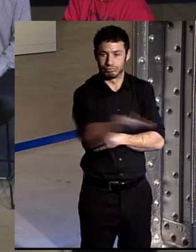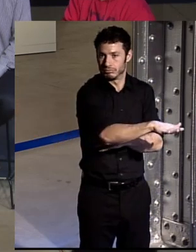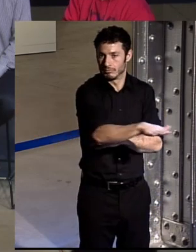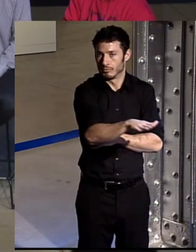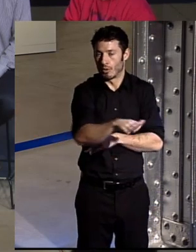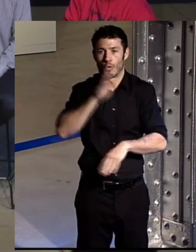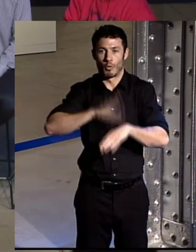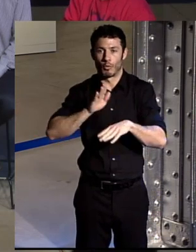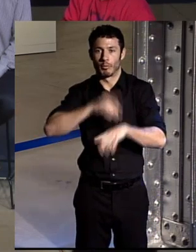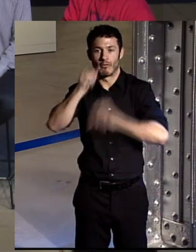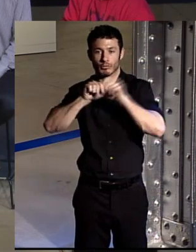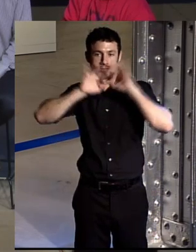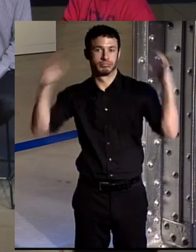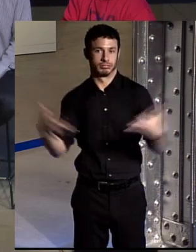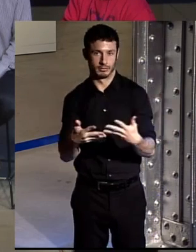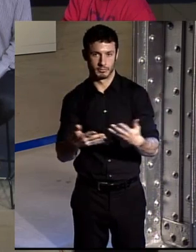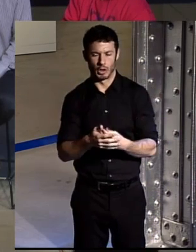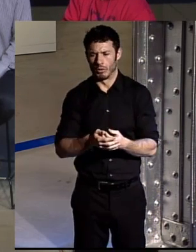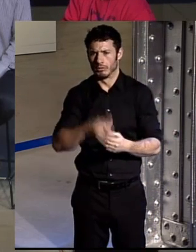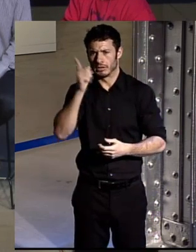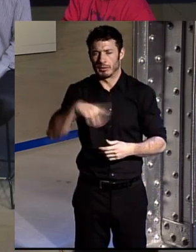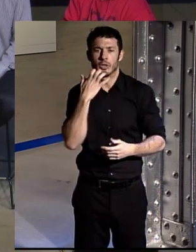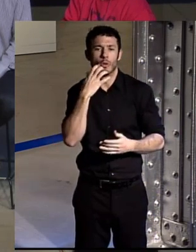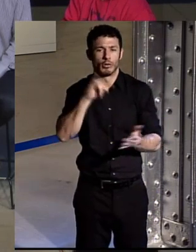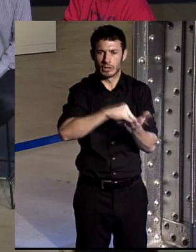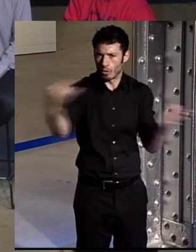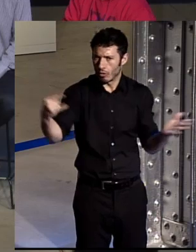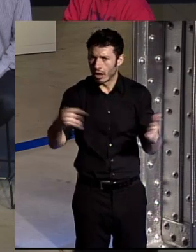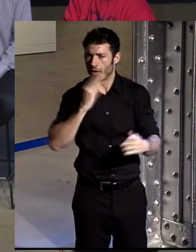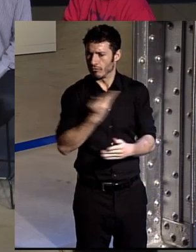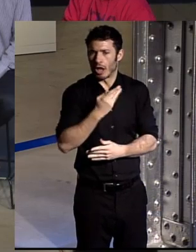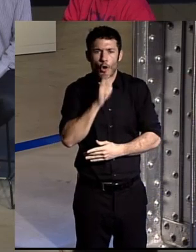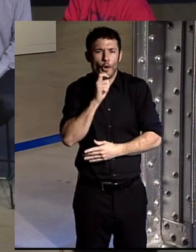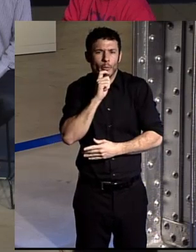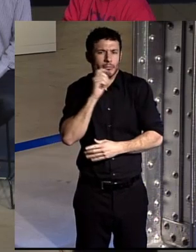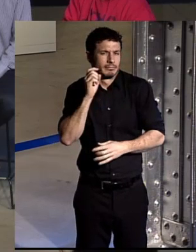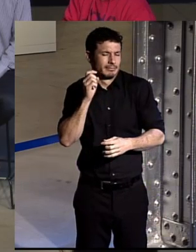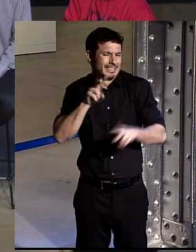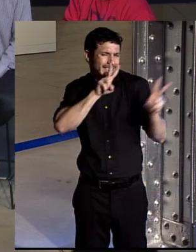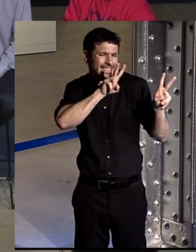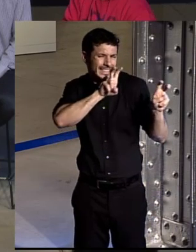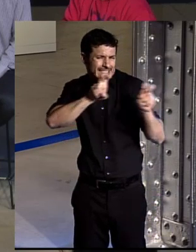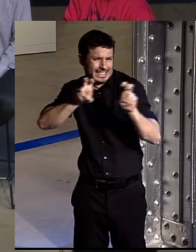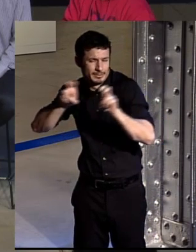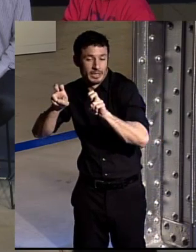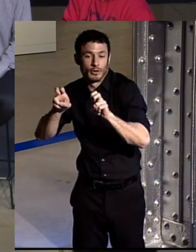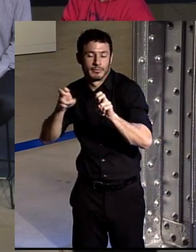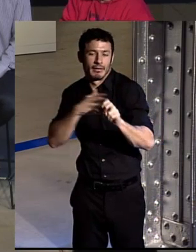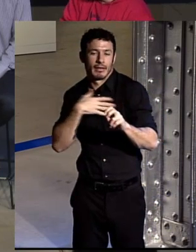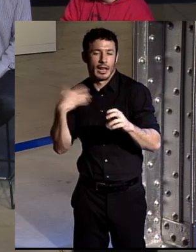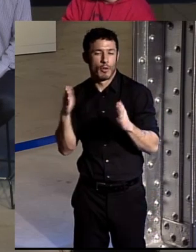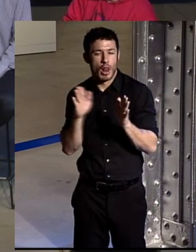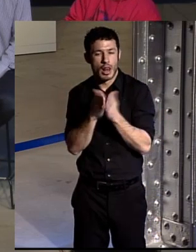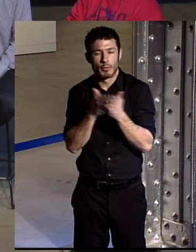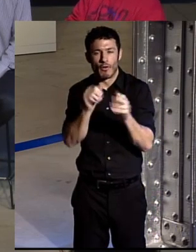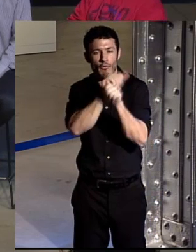muy habitual, pero hay muchos más, ¿no? La tecnología, cómo nos afecta, etcétera. Y la idea es hacerlo de manera didáctica, porque este libro